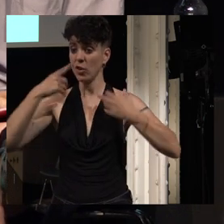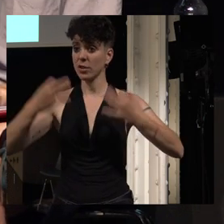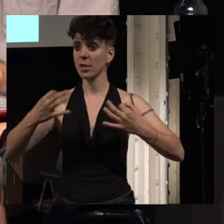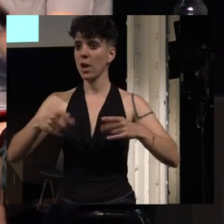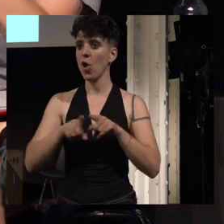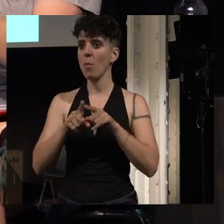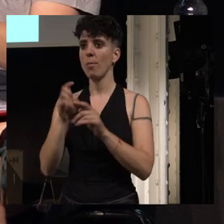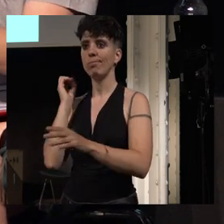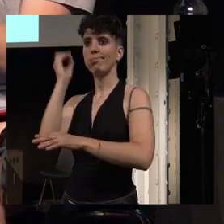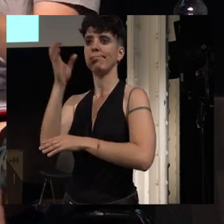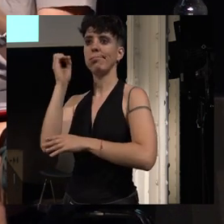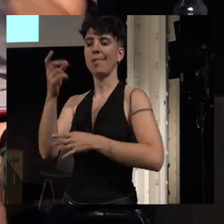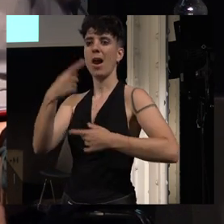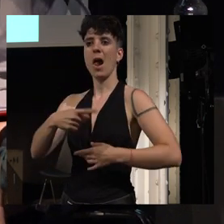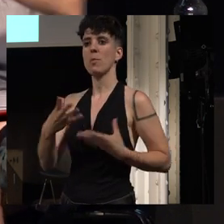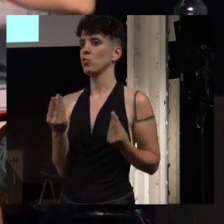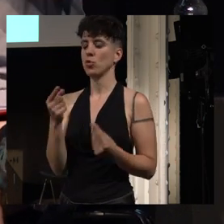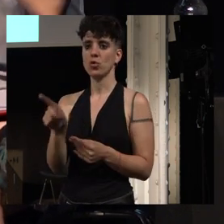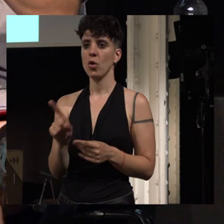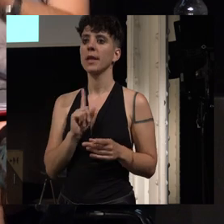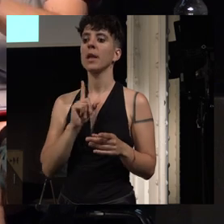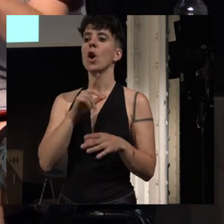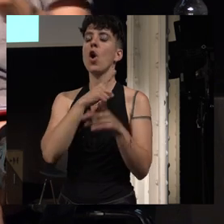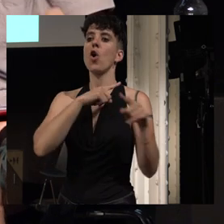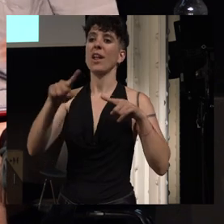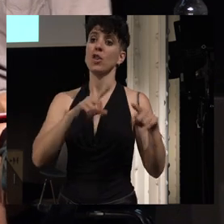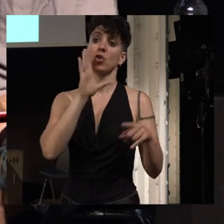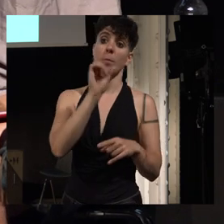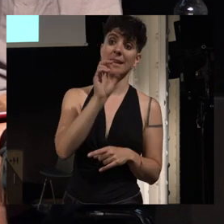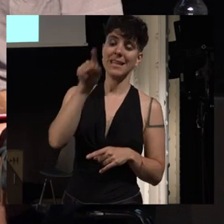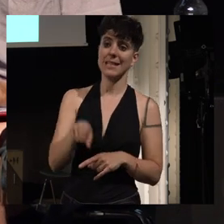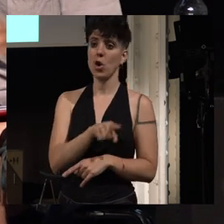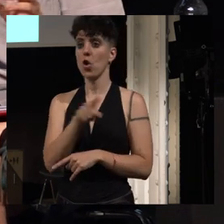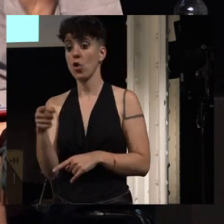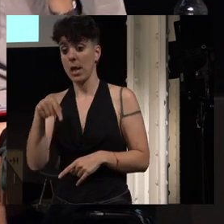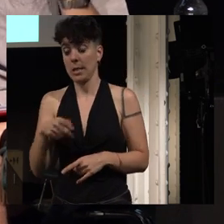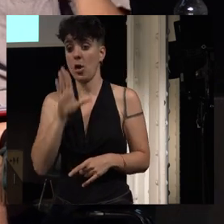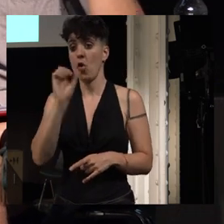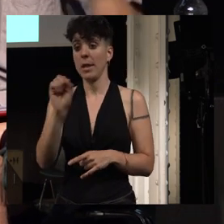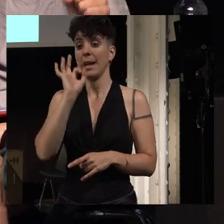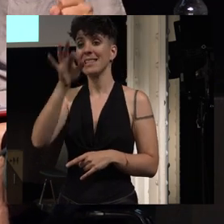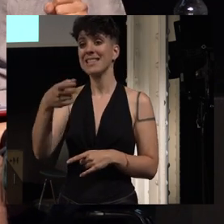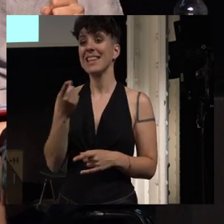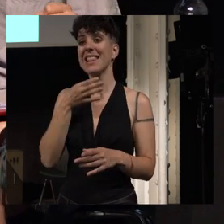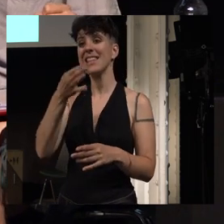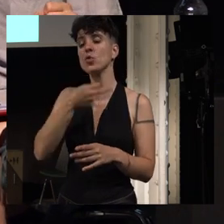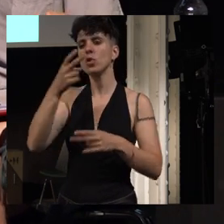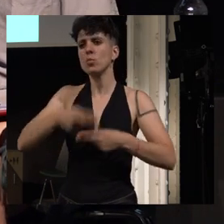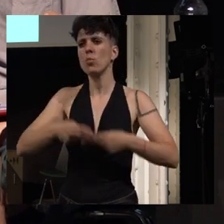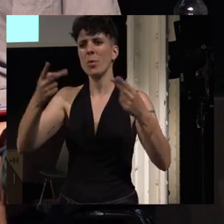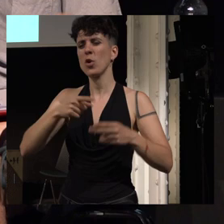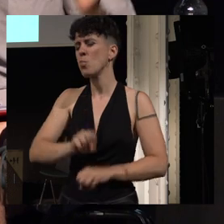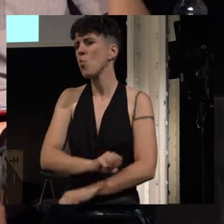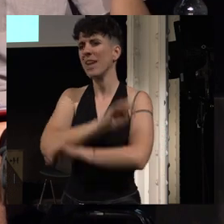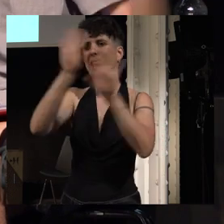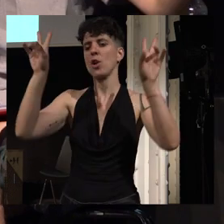pronunciar. Creo que es muy importante que organizaciones que gobiernan o no gobiernan, pero en este caso una que gobierna, tenga discursos públicos profundamente contundentes con la cuestión del